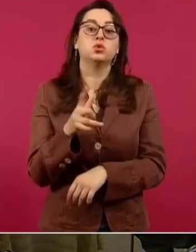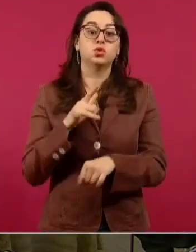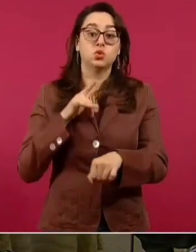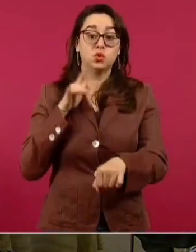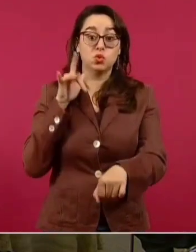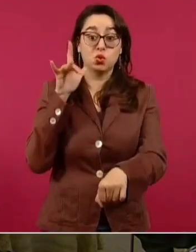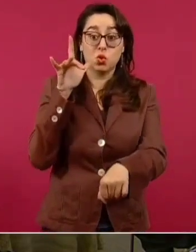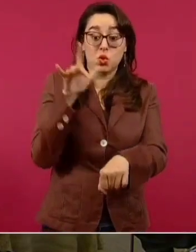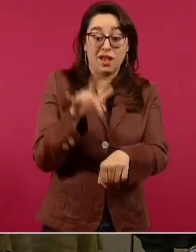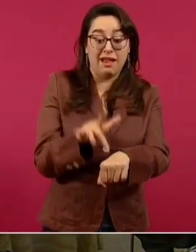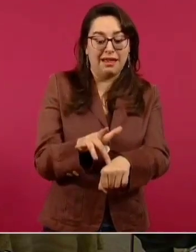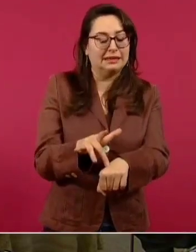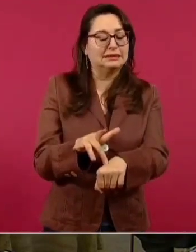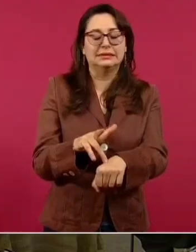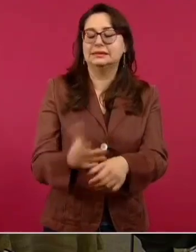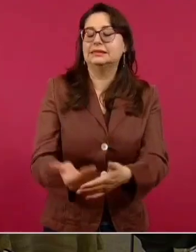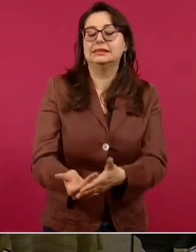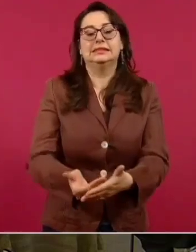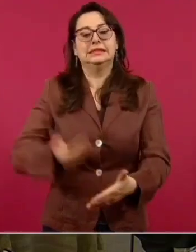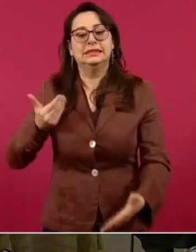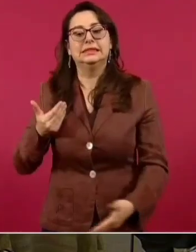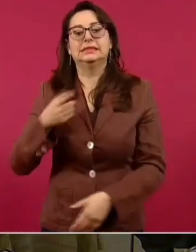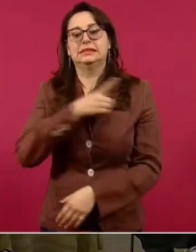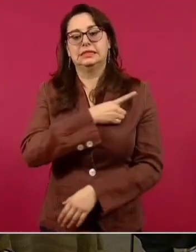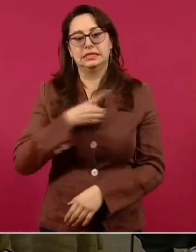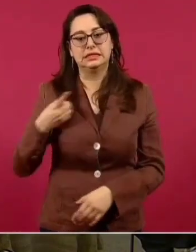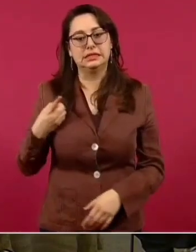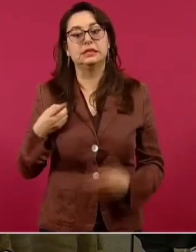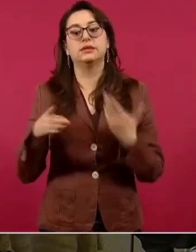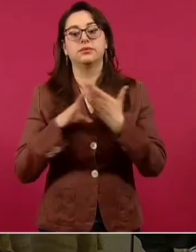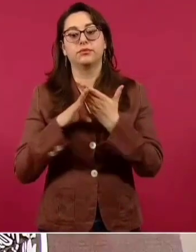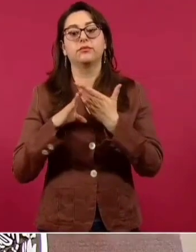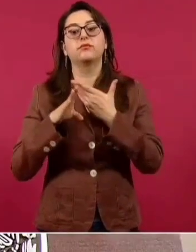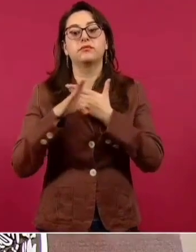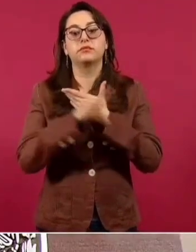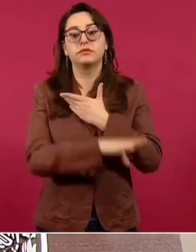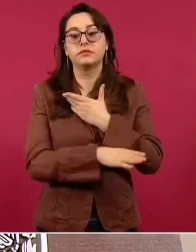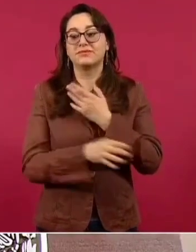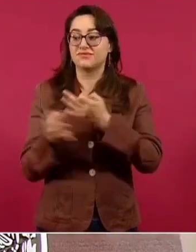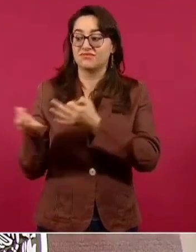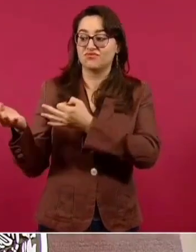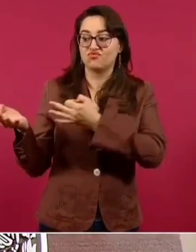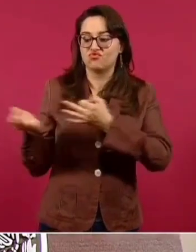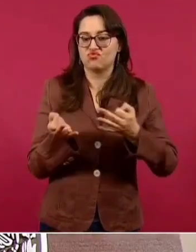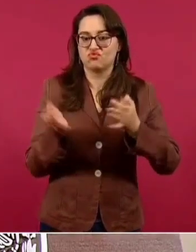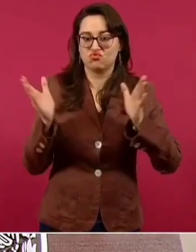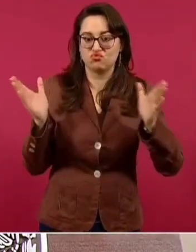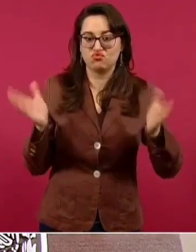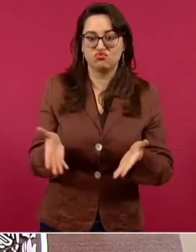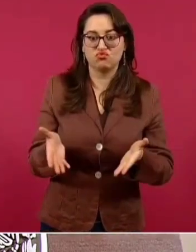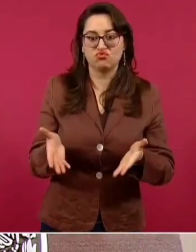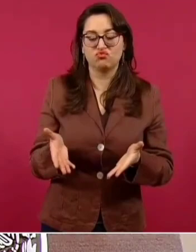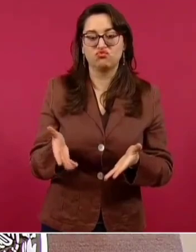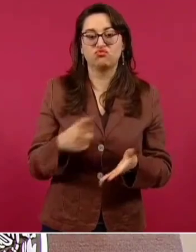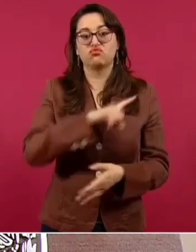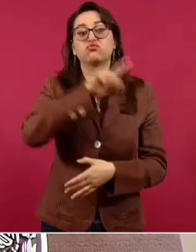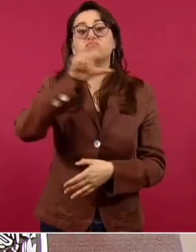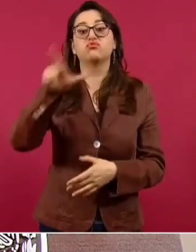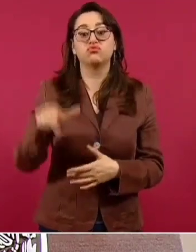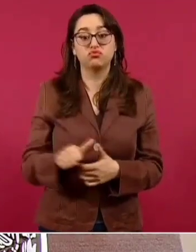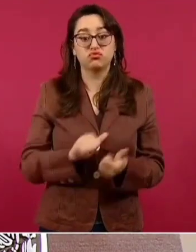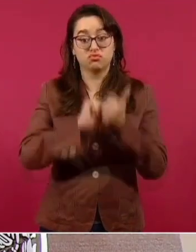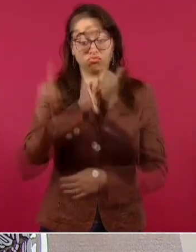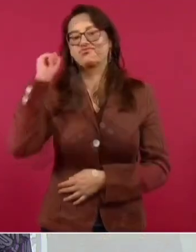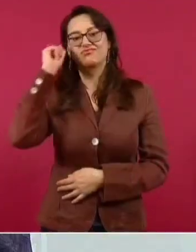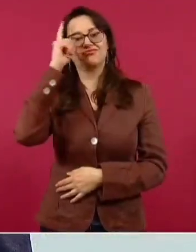más temprana sea la atención para evitar que una persona caiga en la adicción, mayores son las posibilidades de recuperarse antes de